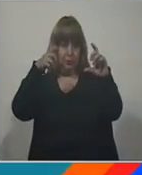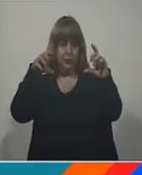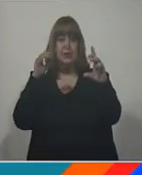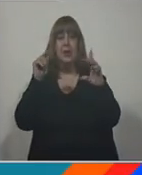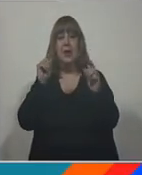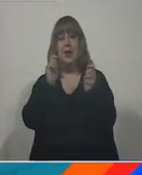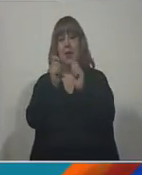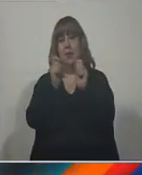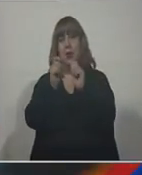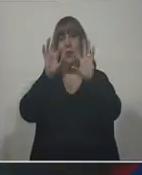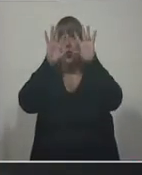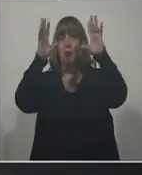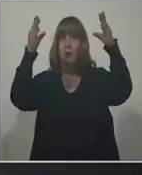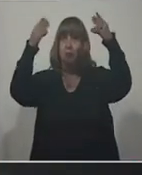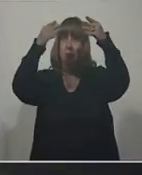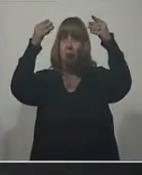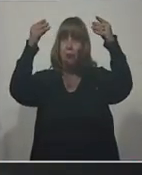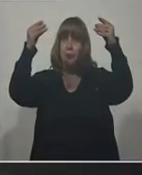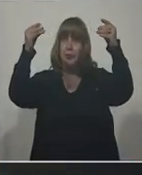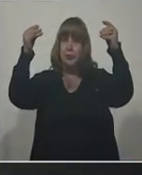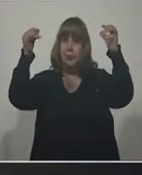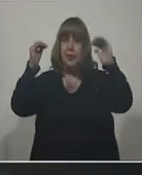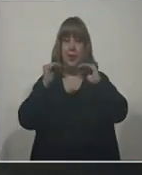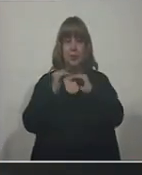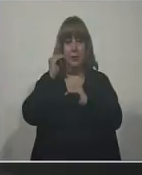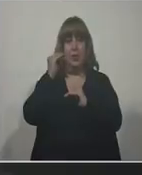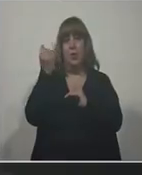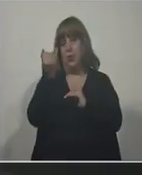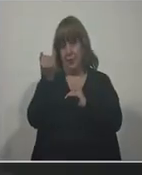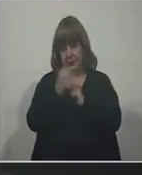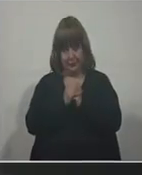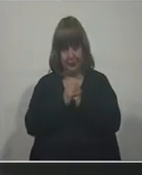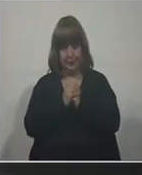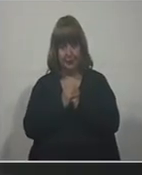presentarían menos nubosidad y ascenso de temperatura, sobre todo el jueves, no Muy tanto bien. el viernes.